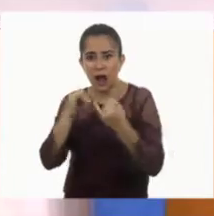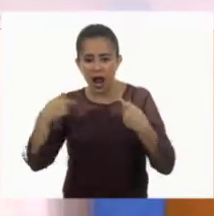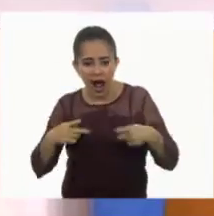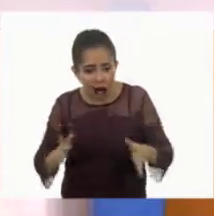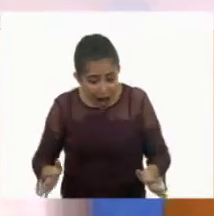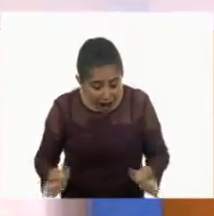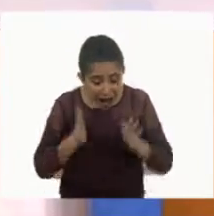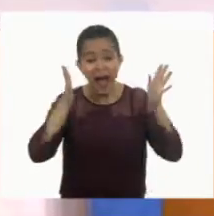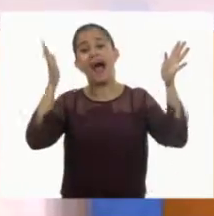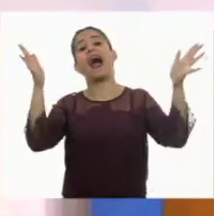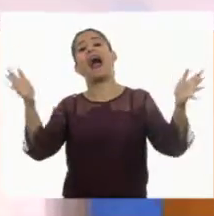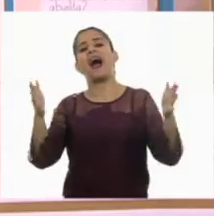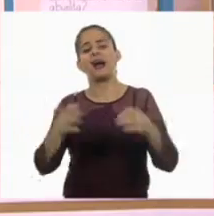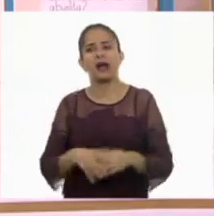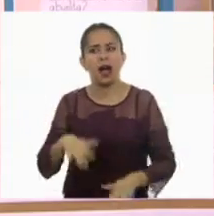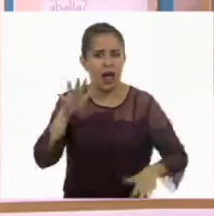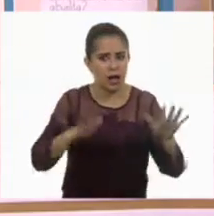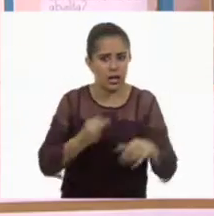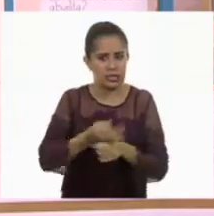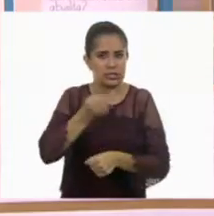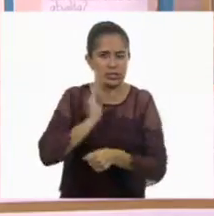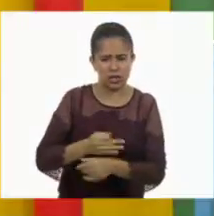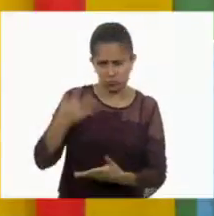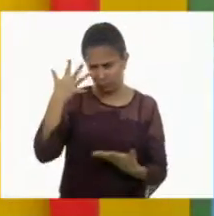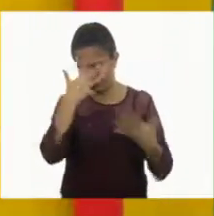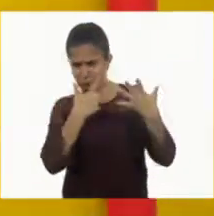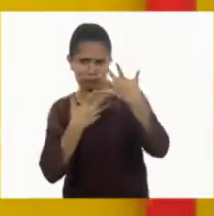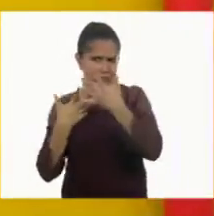tienen comparación o confusión. Brum,